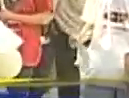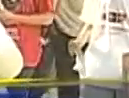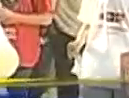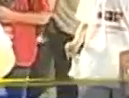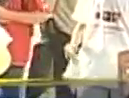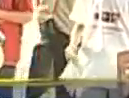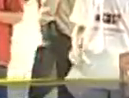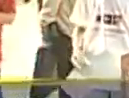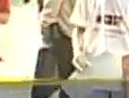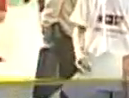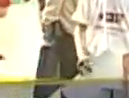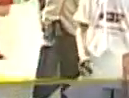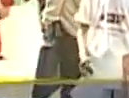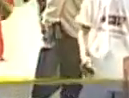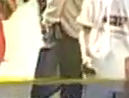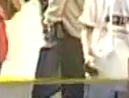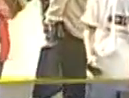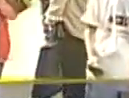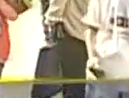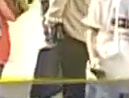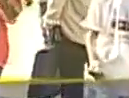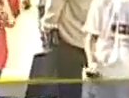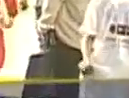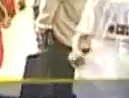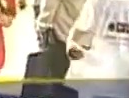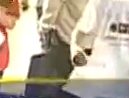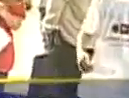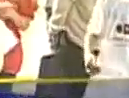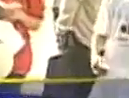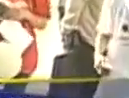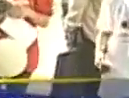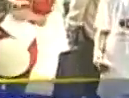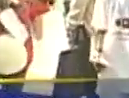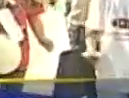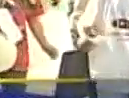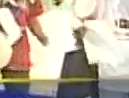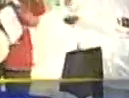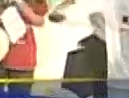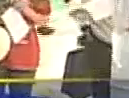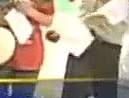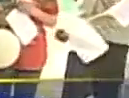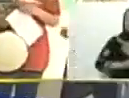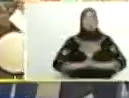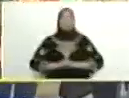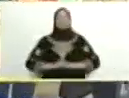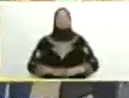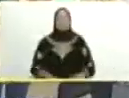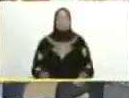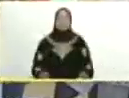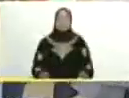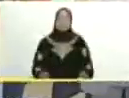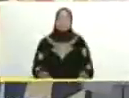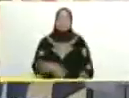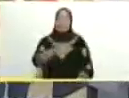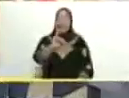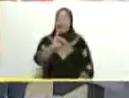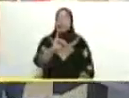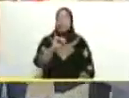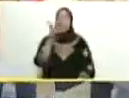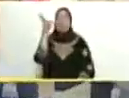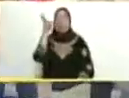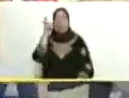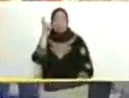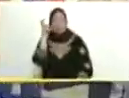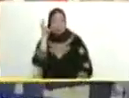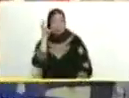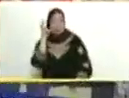coercitivas unilaterales. No somos una amenaza. Somos un país que se recupera económicamente. Estamos aplicando la silla